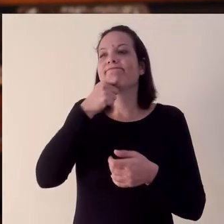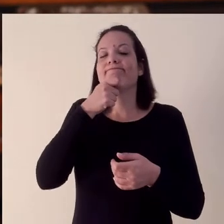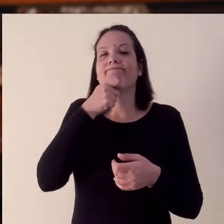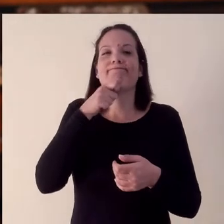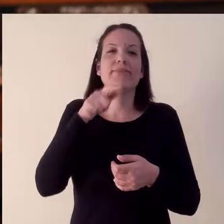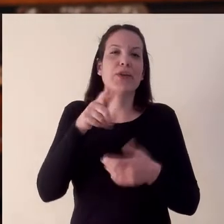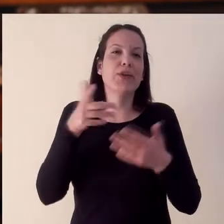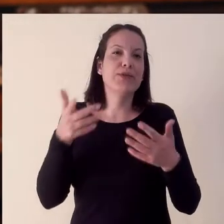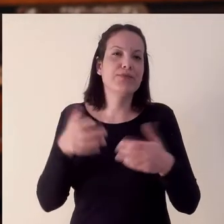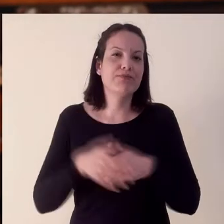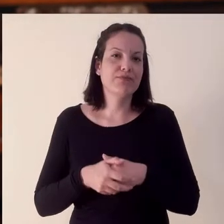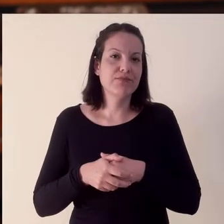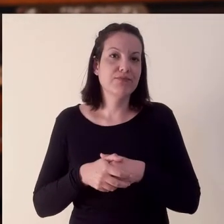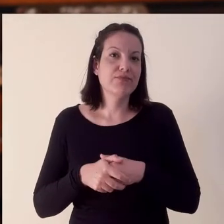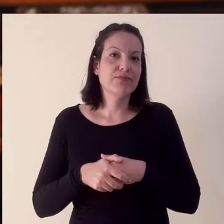por ejemplo,